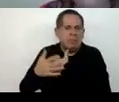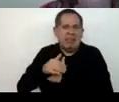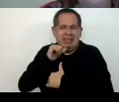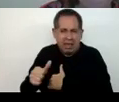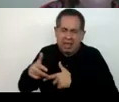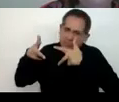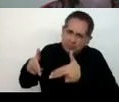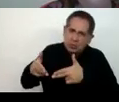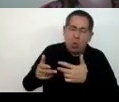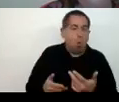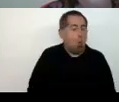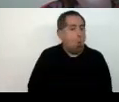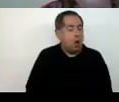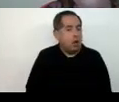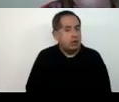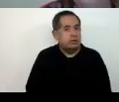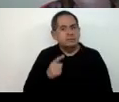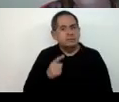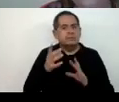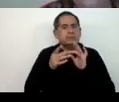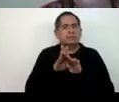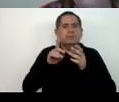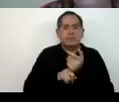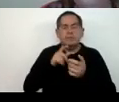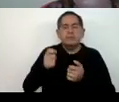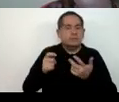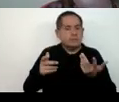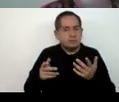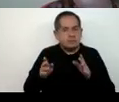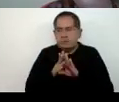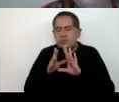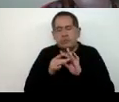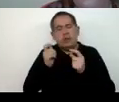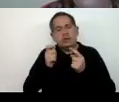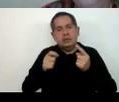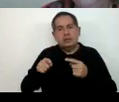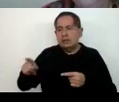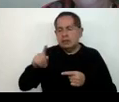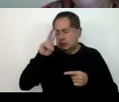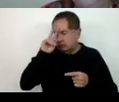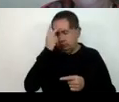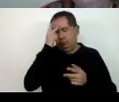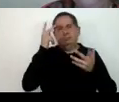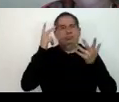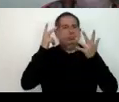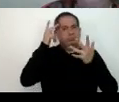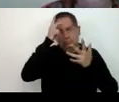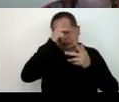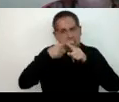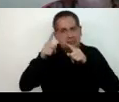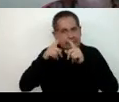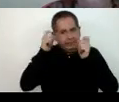lo que conlleva todo lo que es la esterilización forzada como aspectos psicosociales y